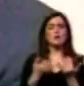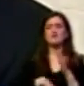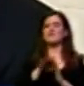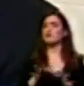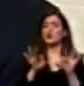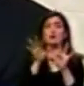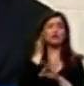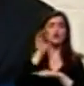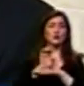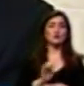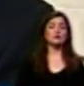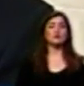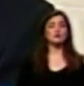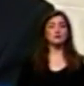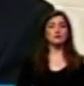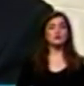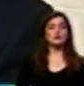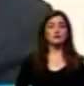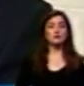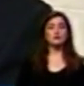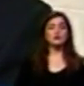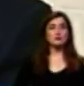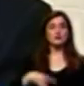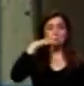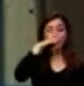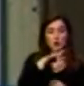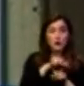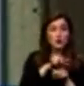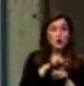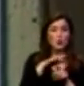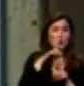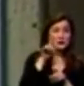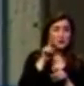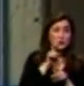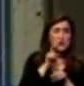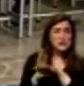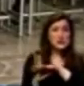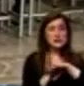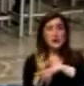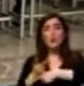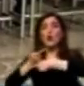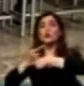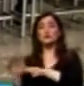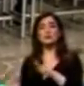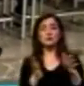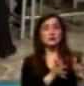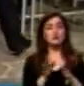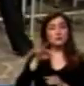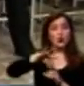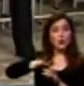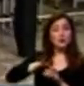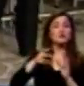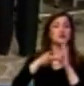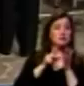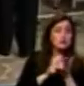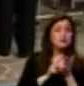futuro del país. Para que nuestros niños vivan protegidos. Aprovechó esta oportunidad para reiterar que esta votación es sinónimo